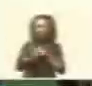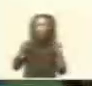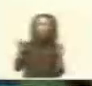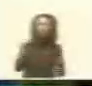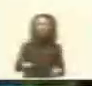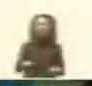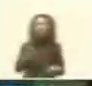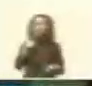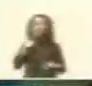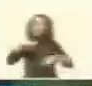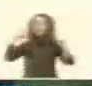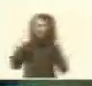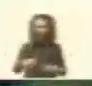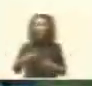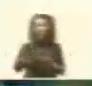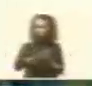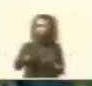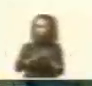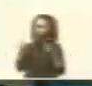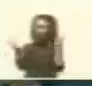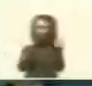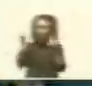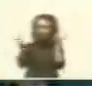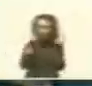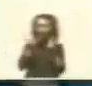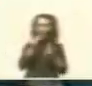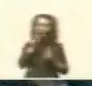Asombrado y extrañado estoy, pues resulta que ahora